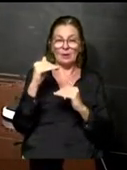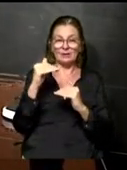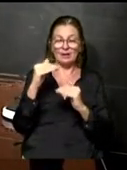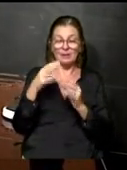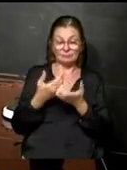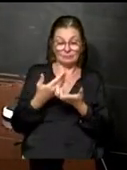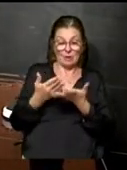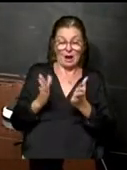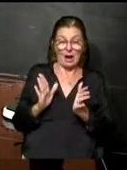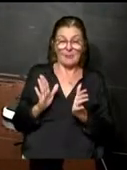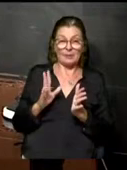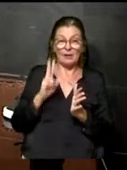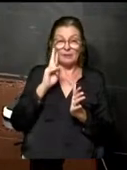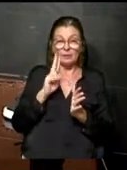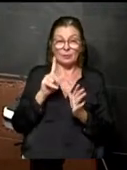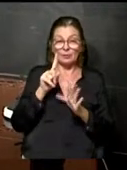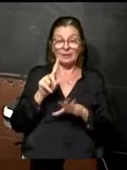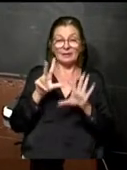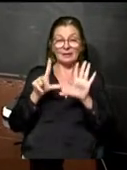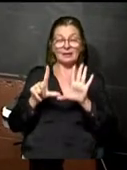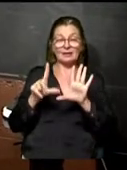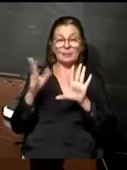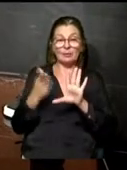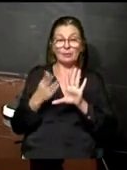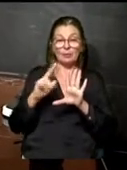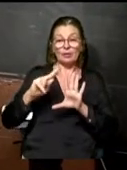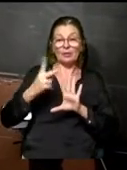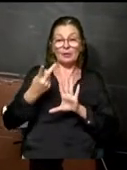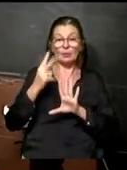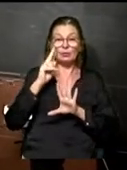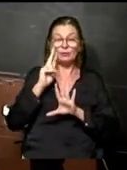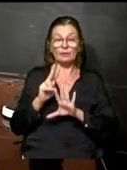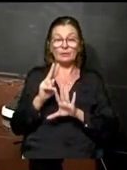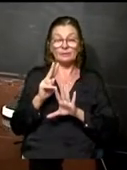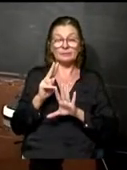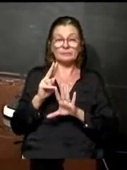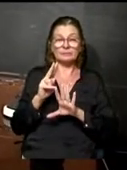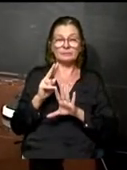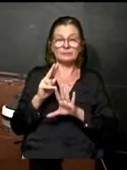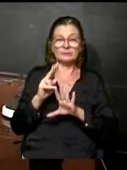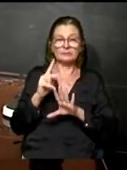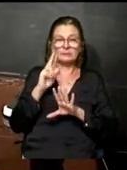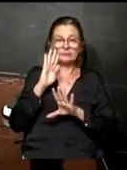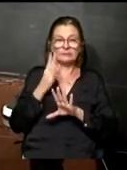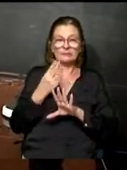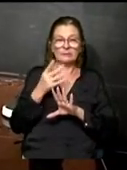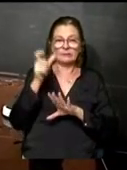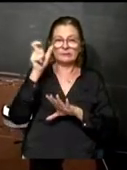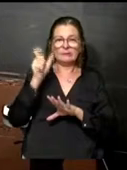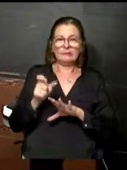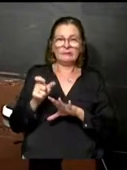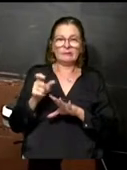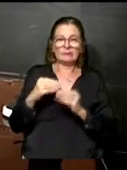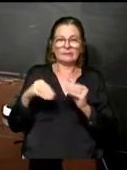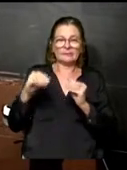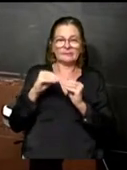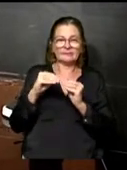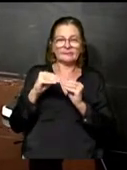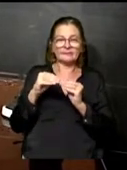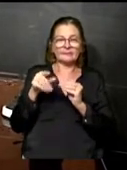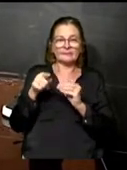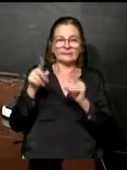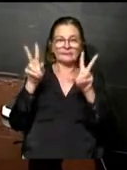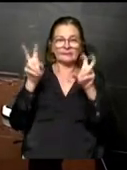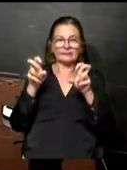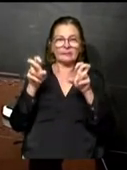amplia, aparece con 17% y en segundo lugar, digamos, en términos de percepción de las personas sobre si esto es un tema